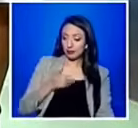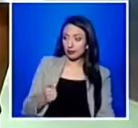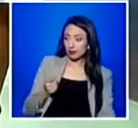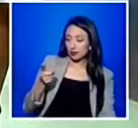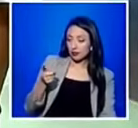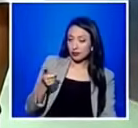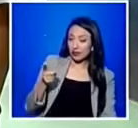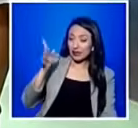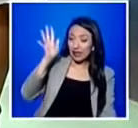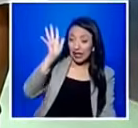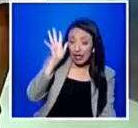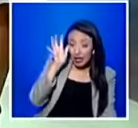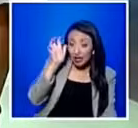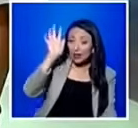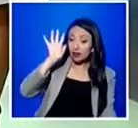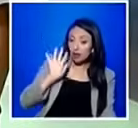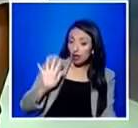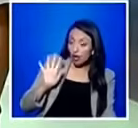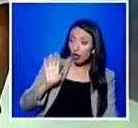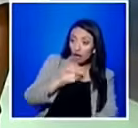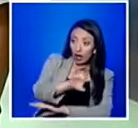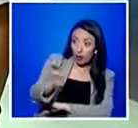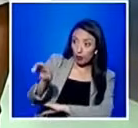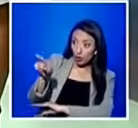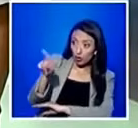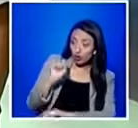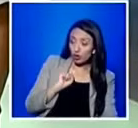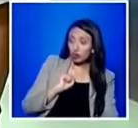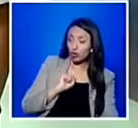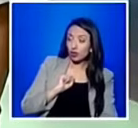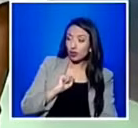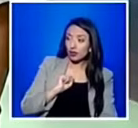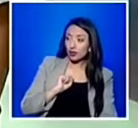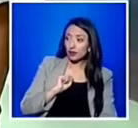institución y, si no me equivoco, mi querido Alexito, en uno de los huertos.